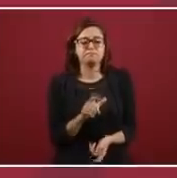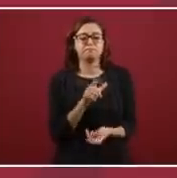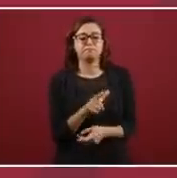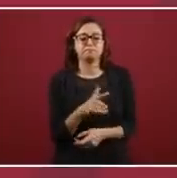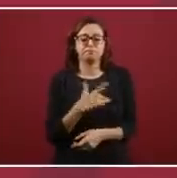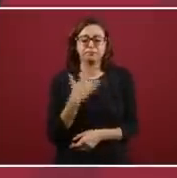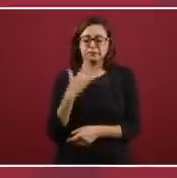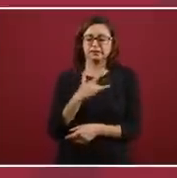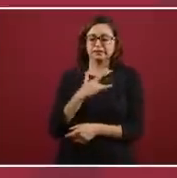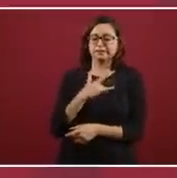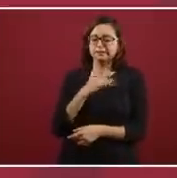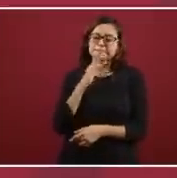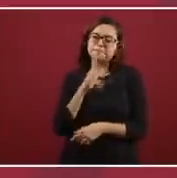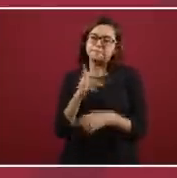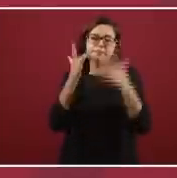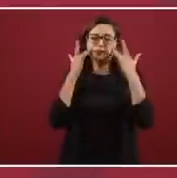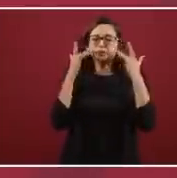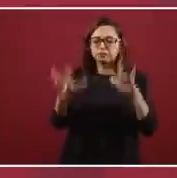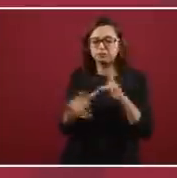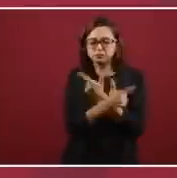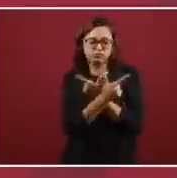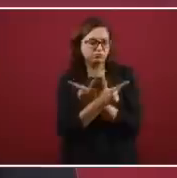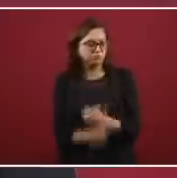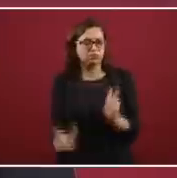libremente su decisión de renunciar.